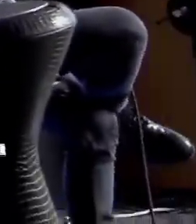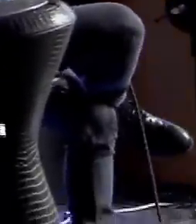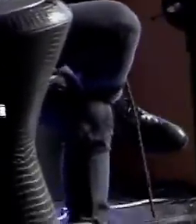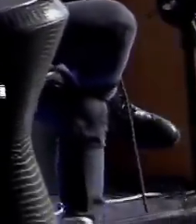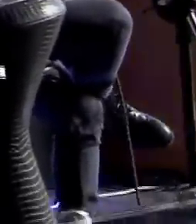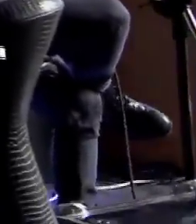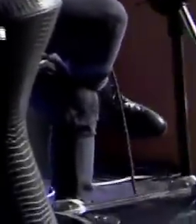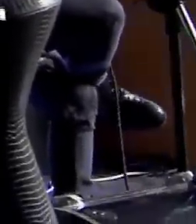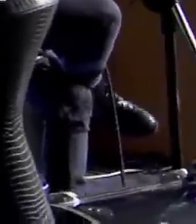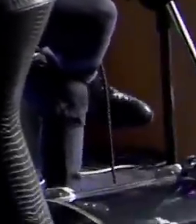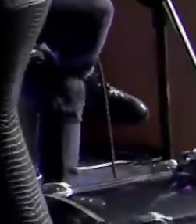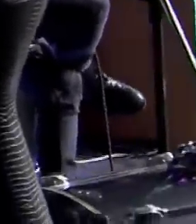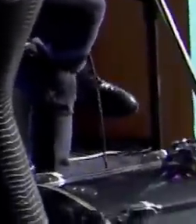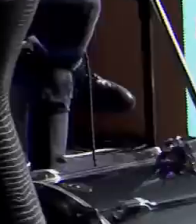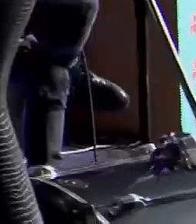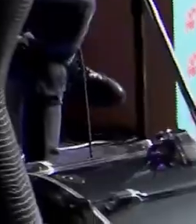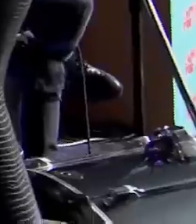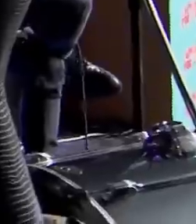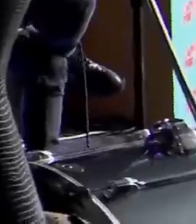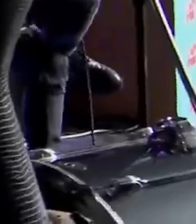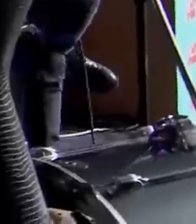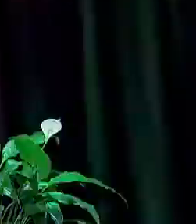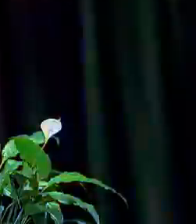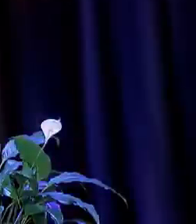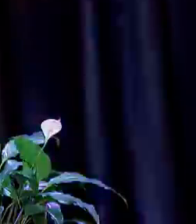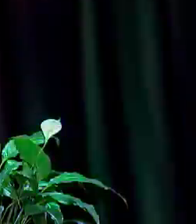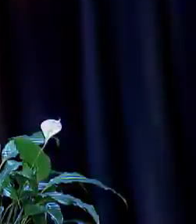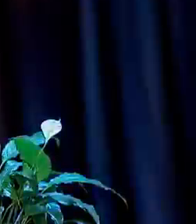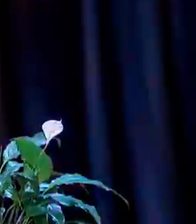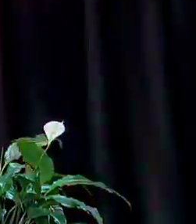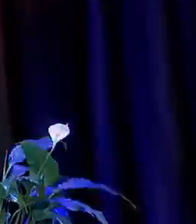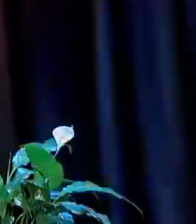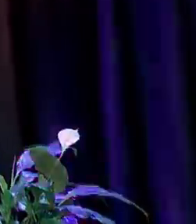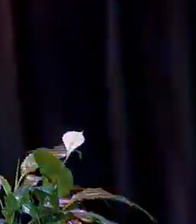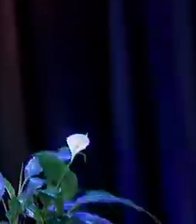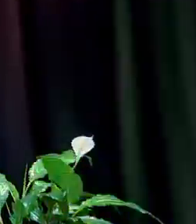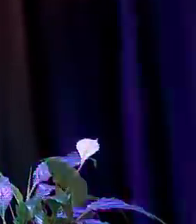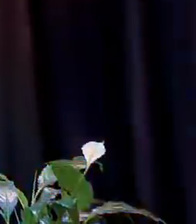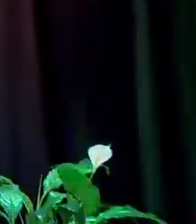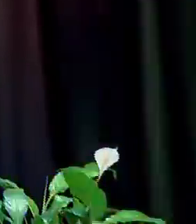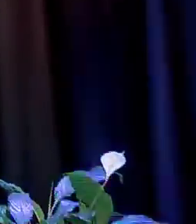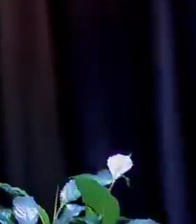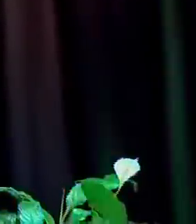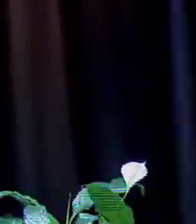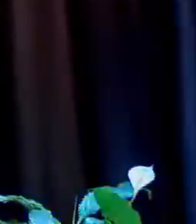sería evolucionar. Me arrepiento de